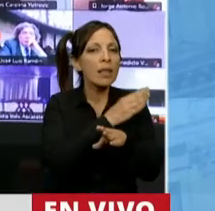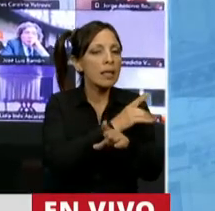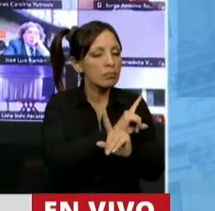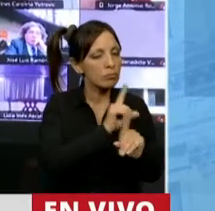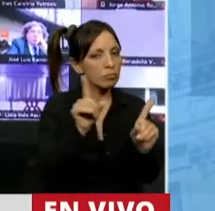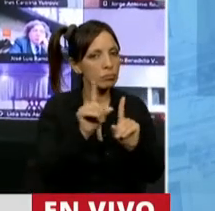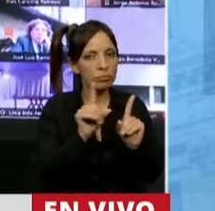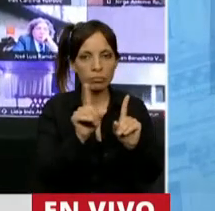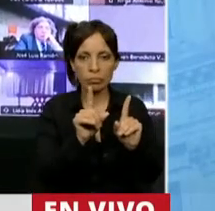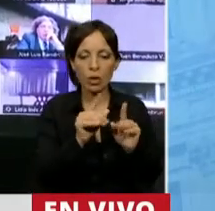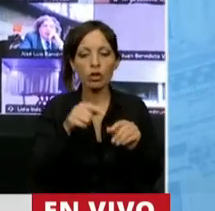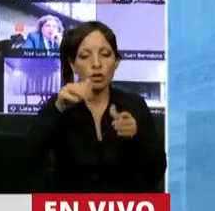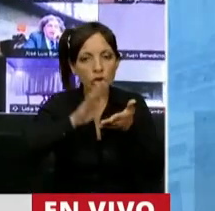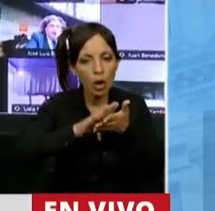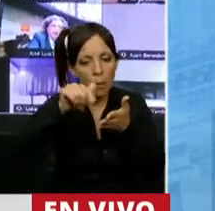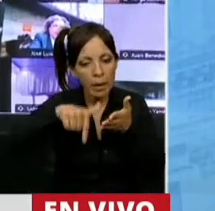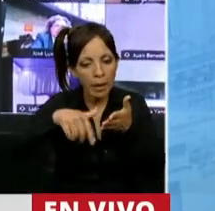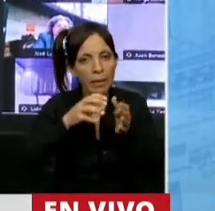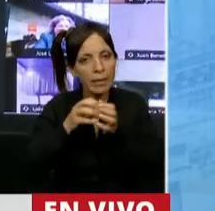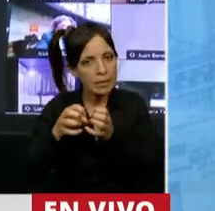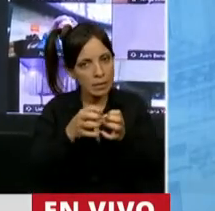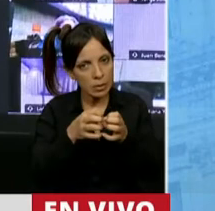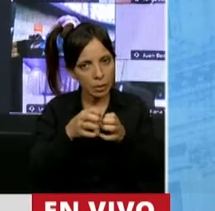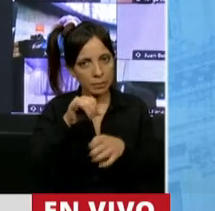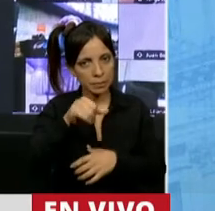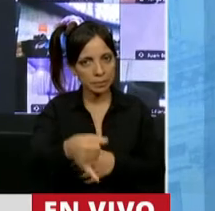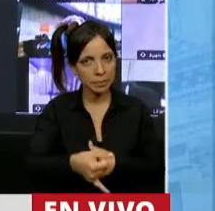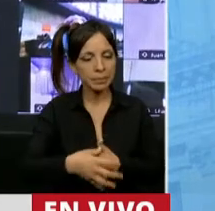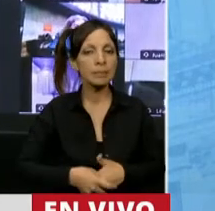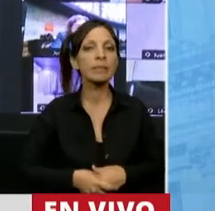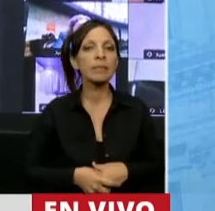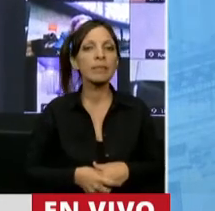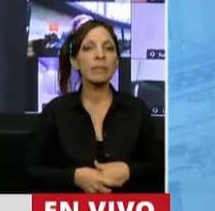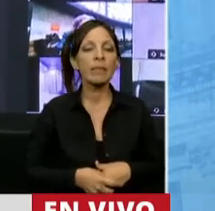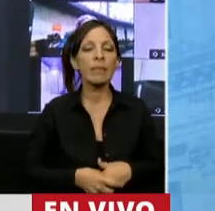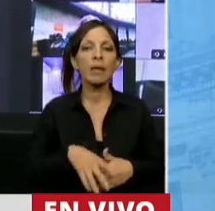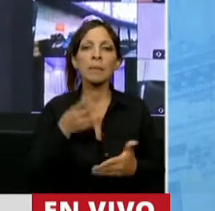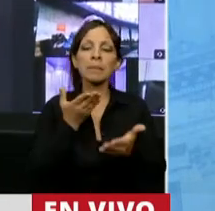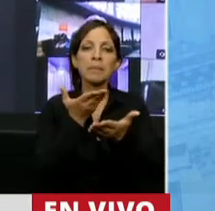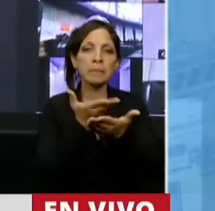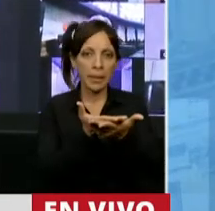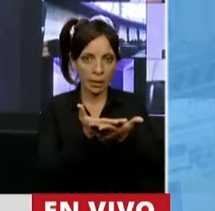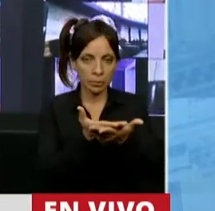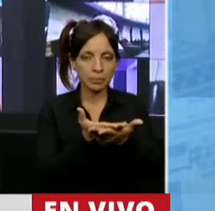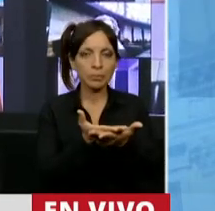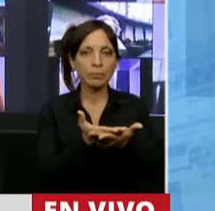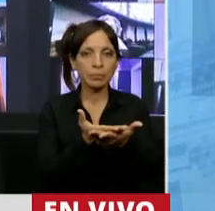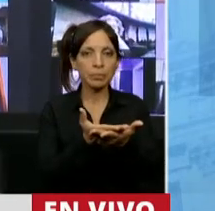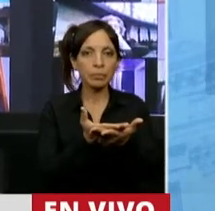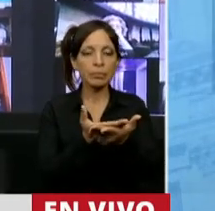cuestión precedente, sino sobreviniente, efectivamente. En ocasión de pedir